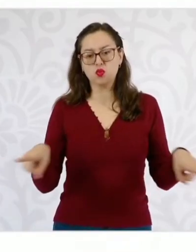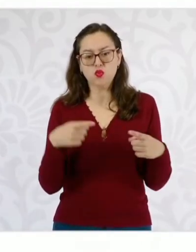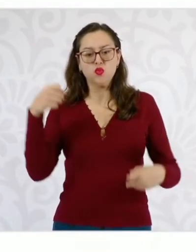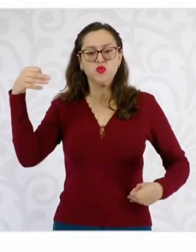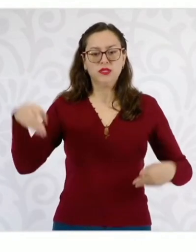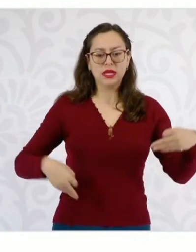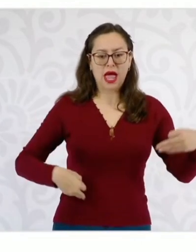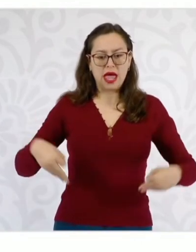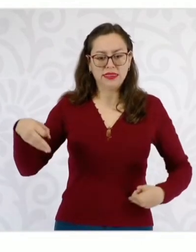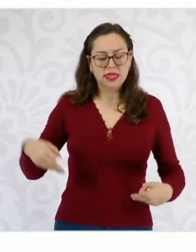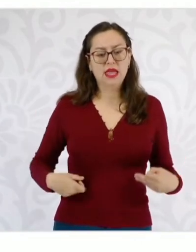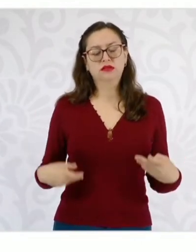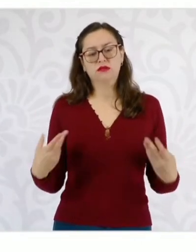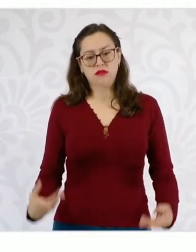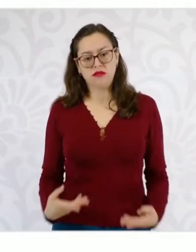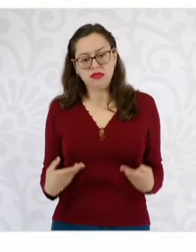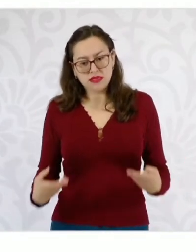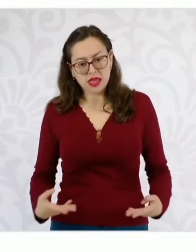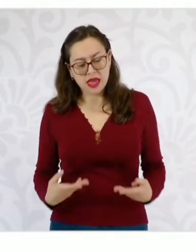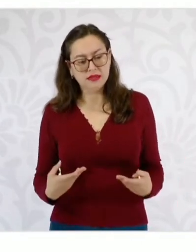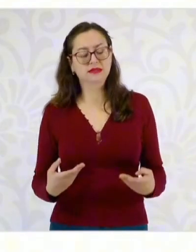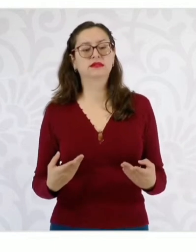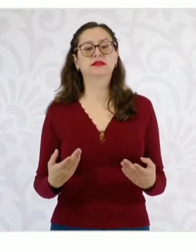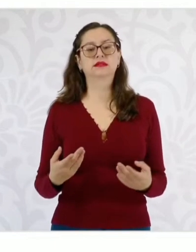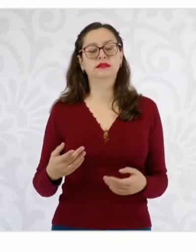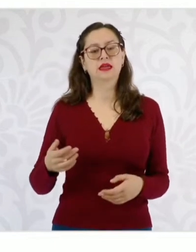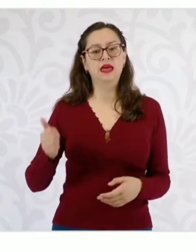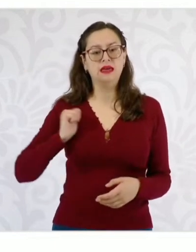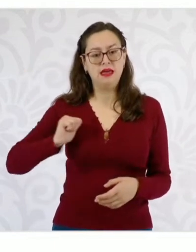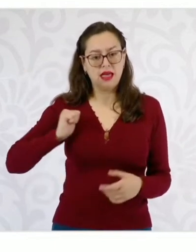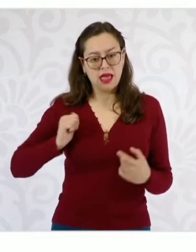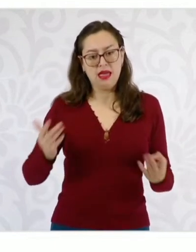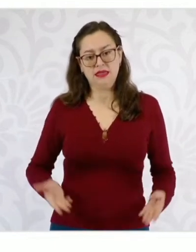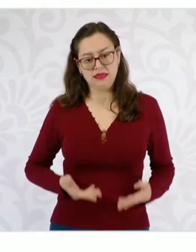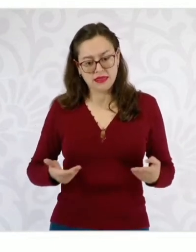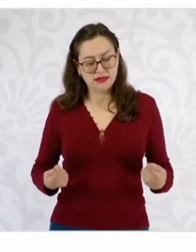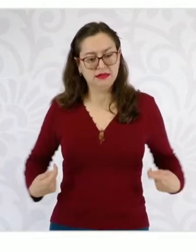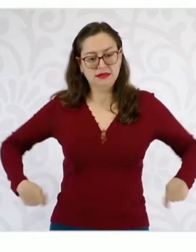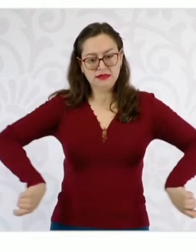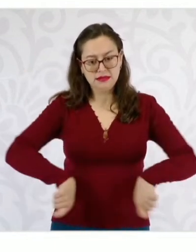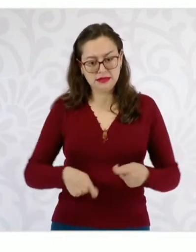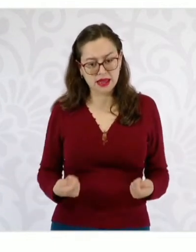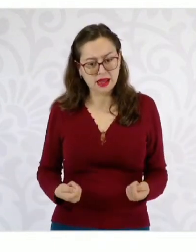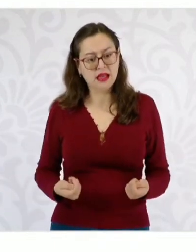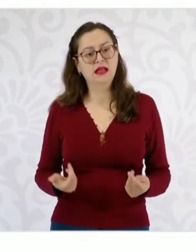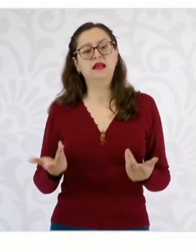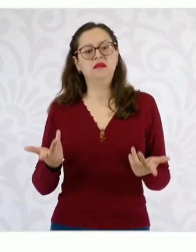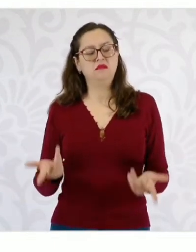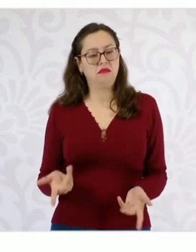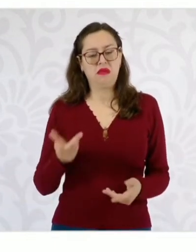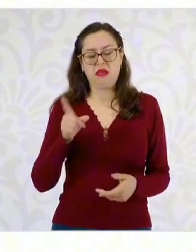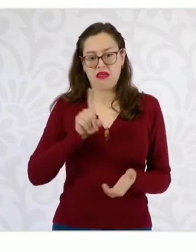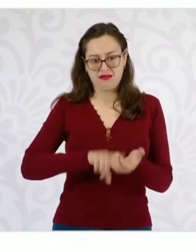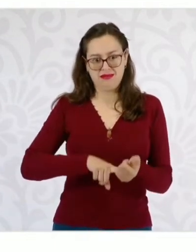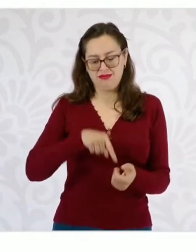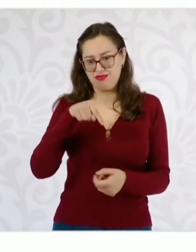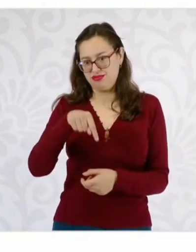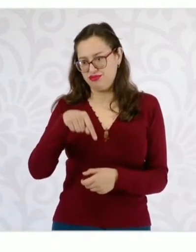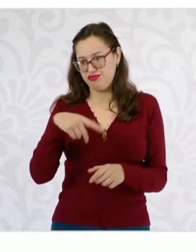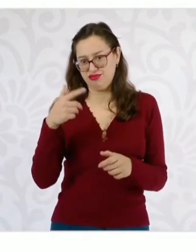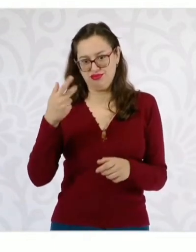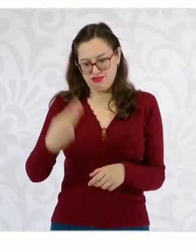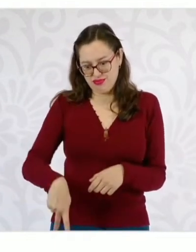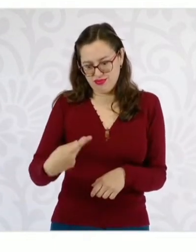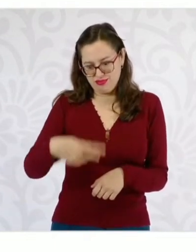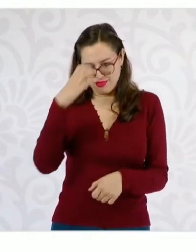danza clásica, danza mexicana. Hay muchas de estas escuelas que recuperan tradiciones y oficios centrales de este